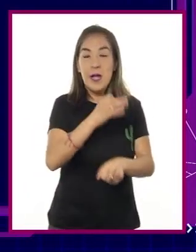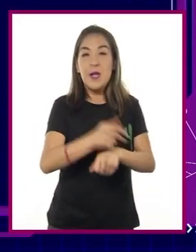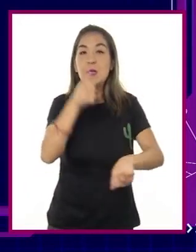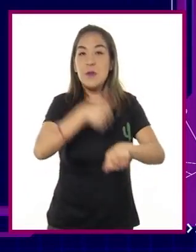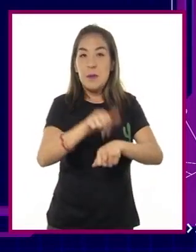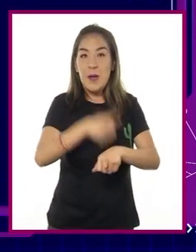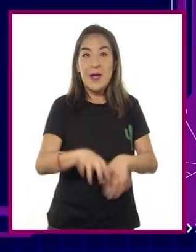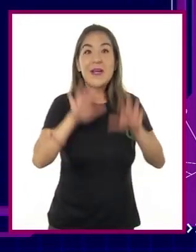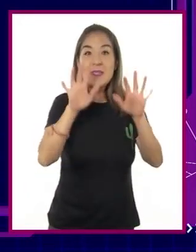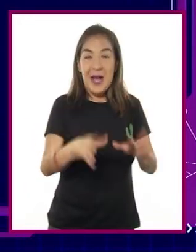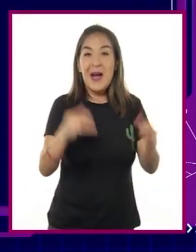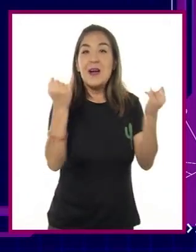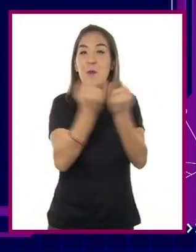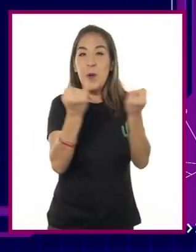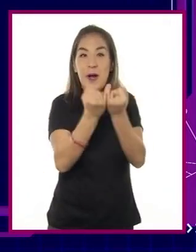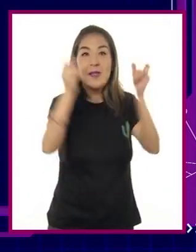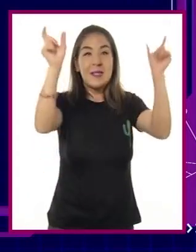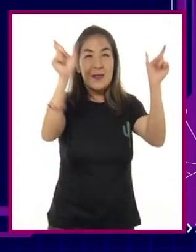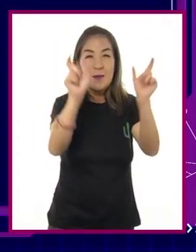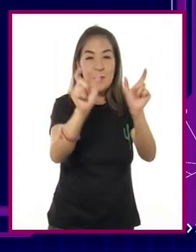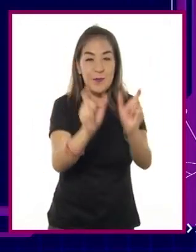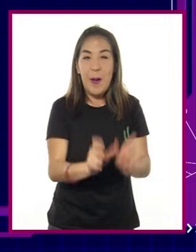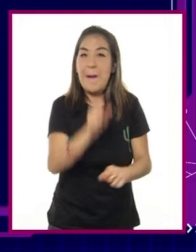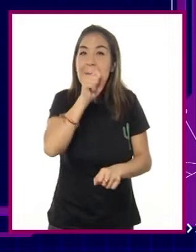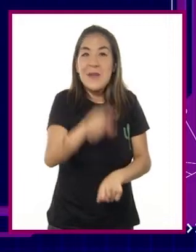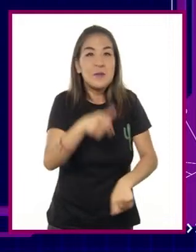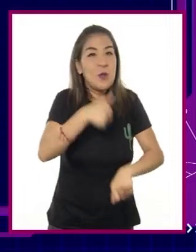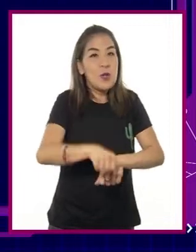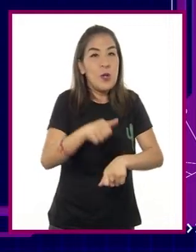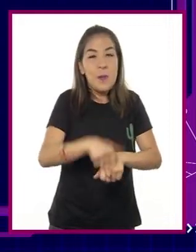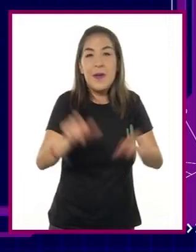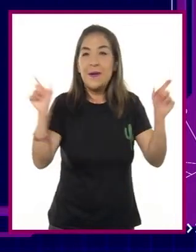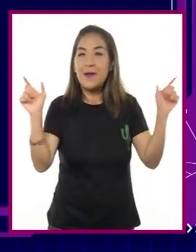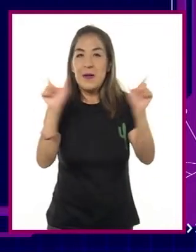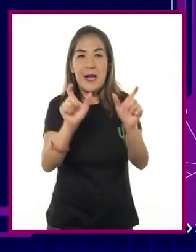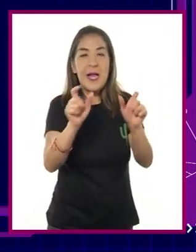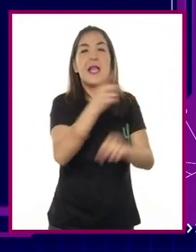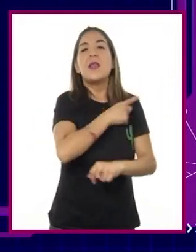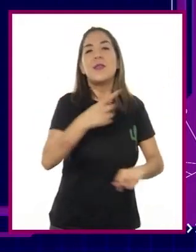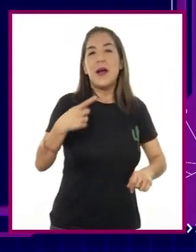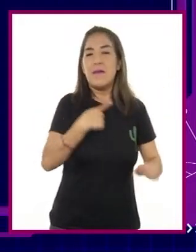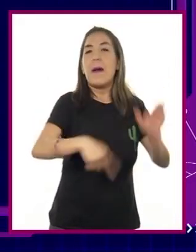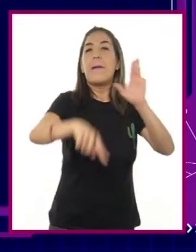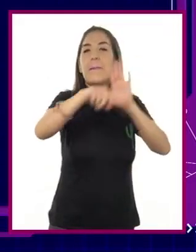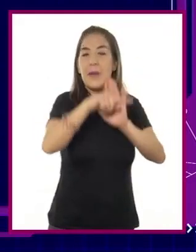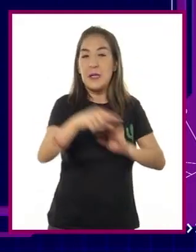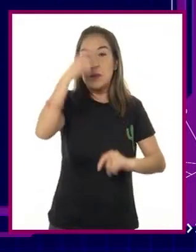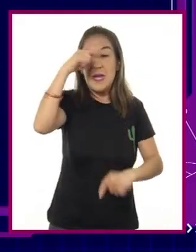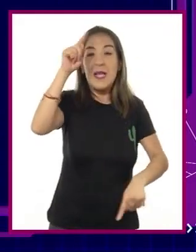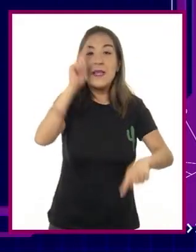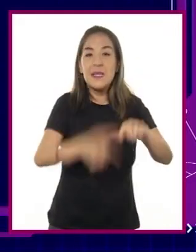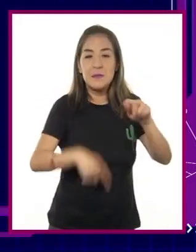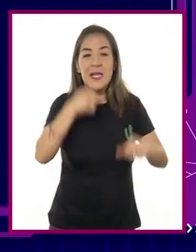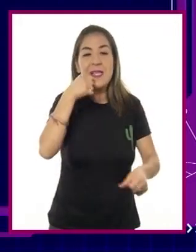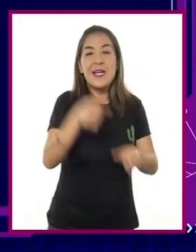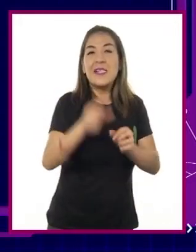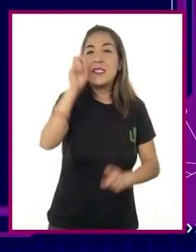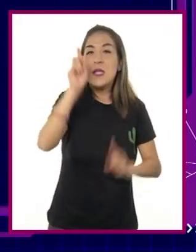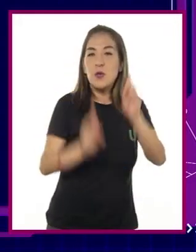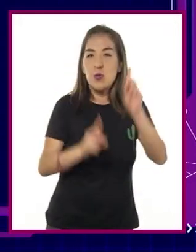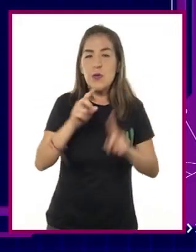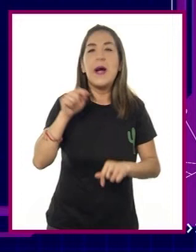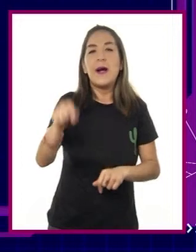términos semejantes agrupados del mismo lado de la igualdad, debemos reducir para despejar a la incógnita. En este